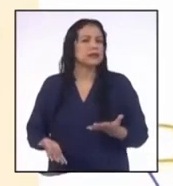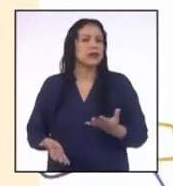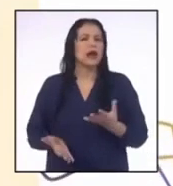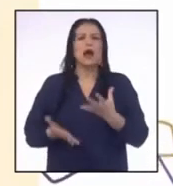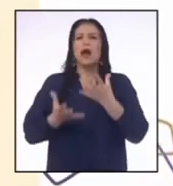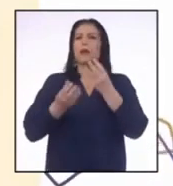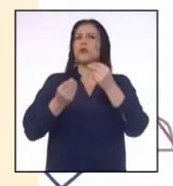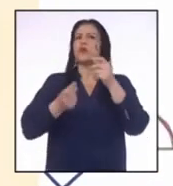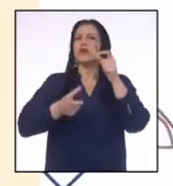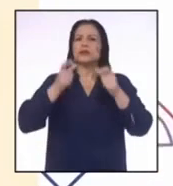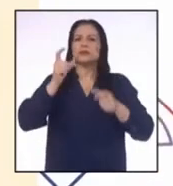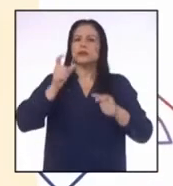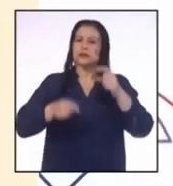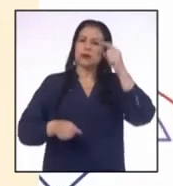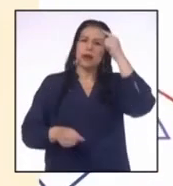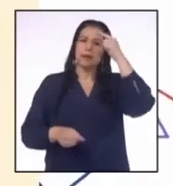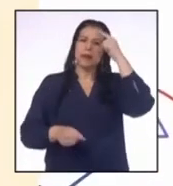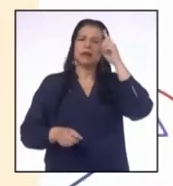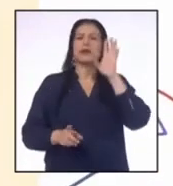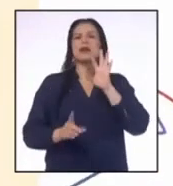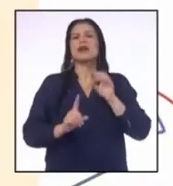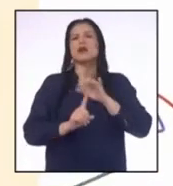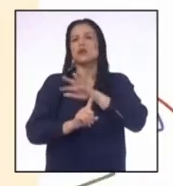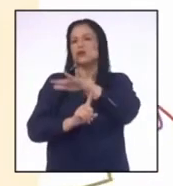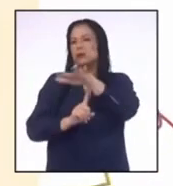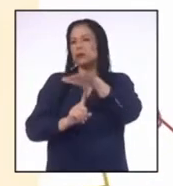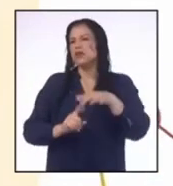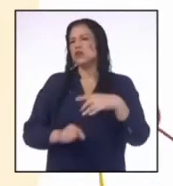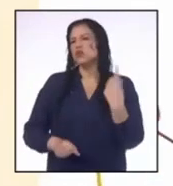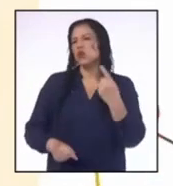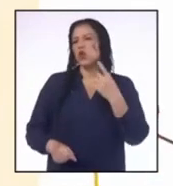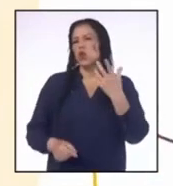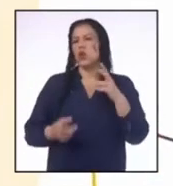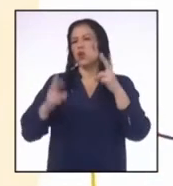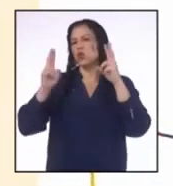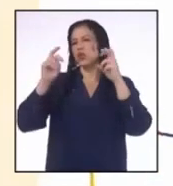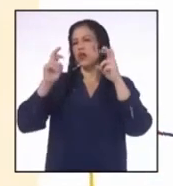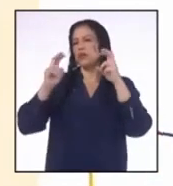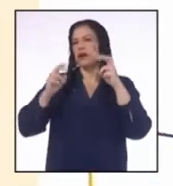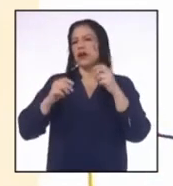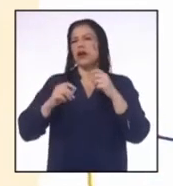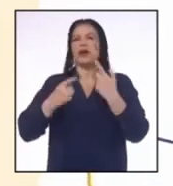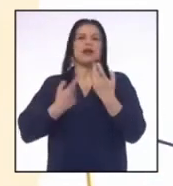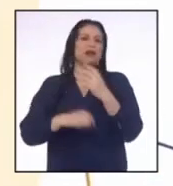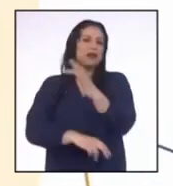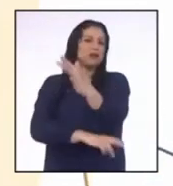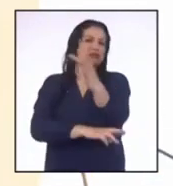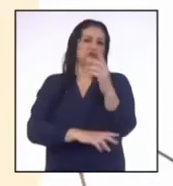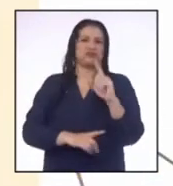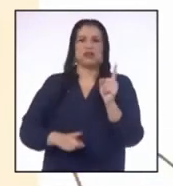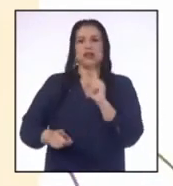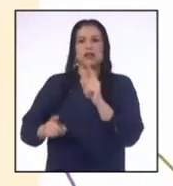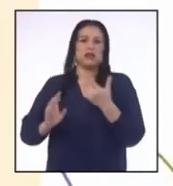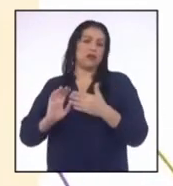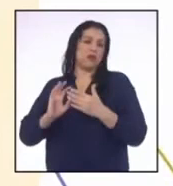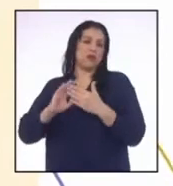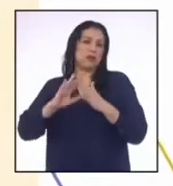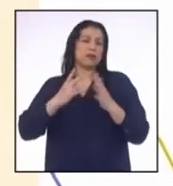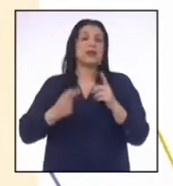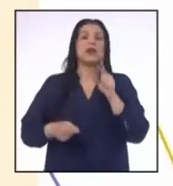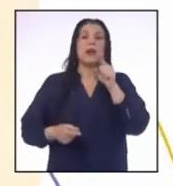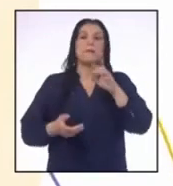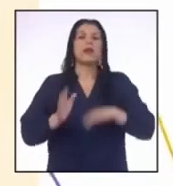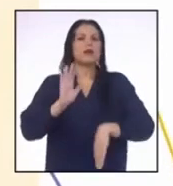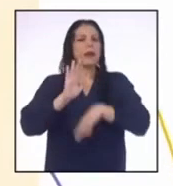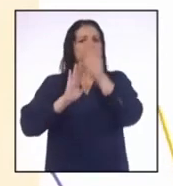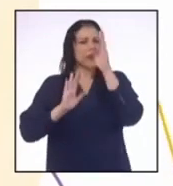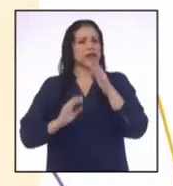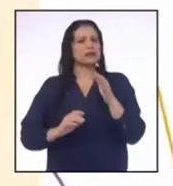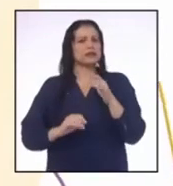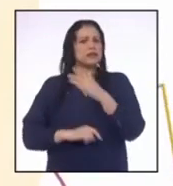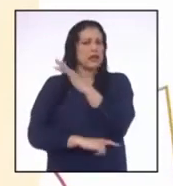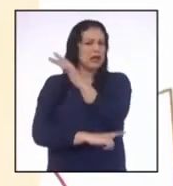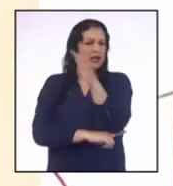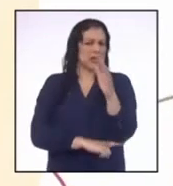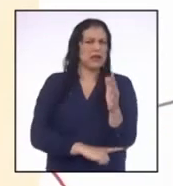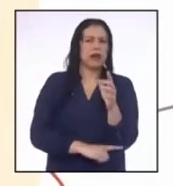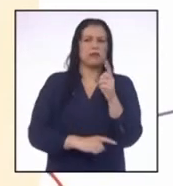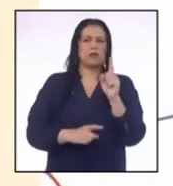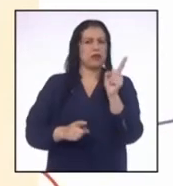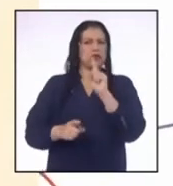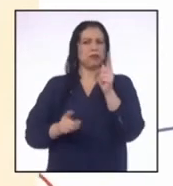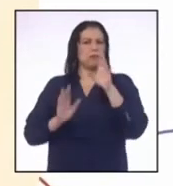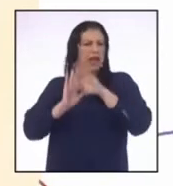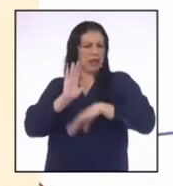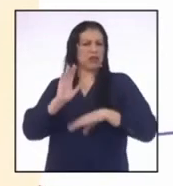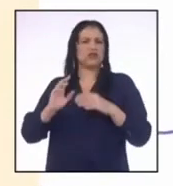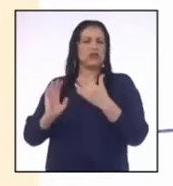Muchas personas piensan que la contaminación suele ser un tema más urbano que rural, pero que la contaminación esté más en el campo que en la ciudad. Esto